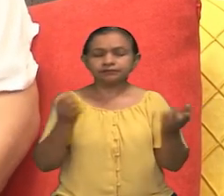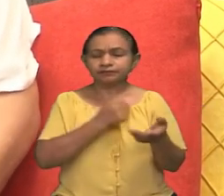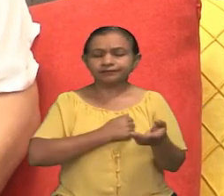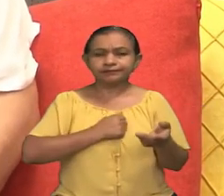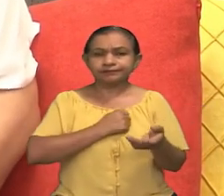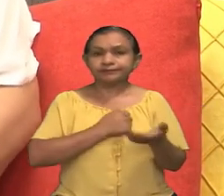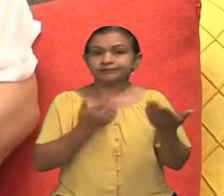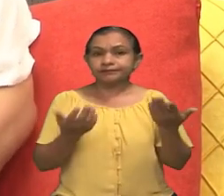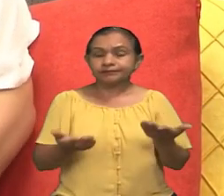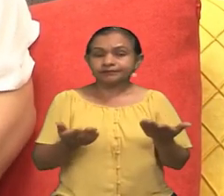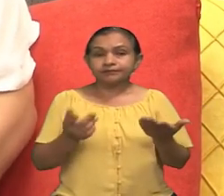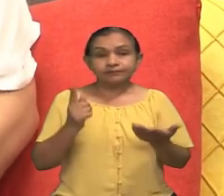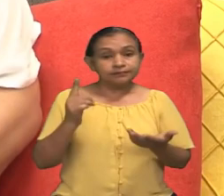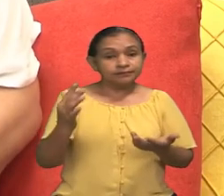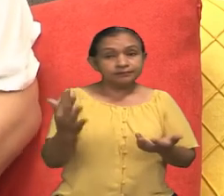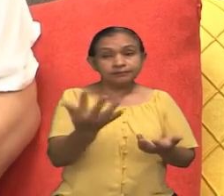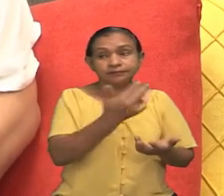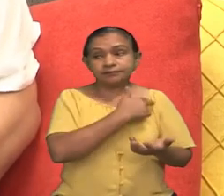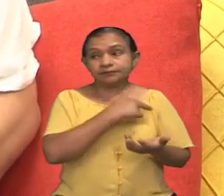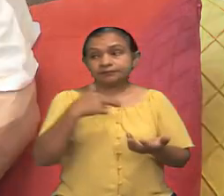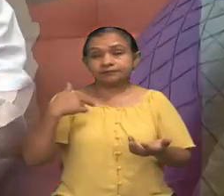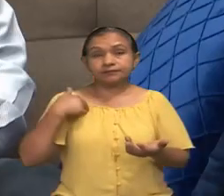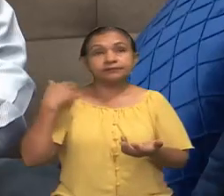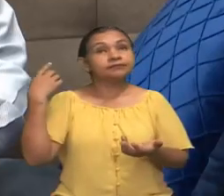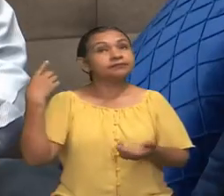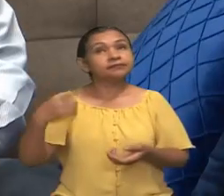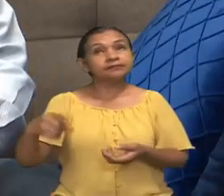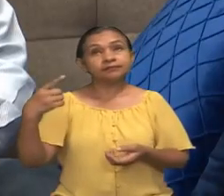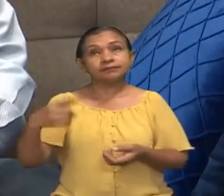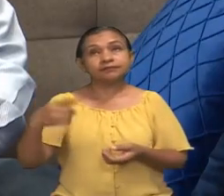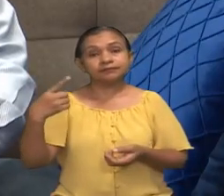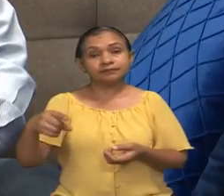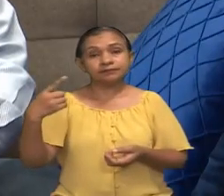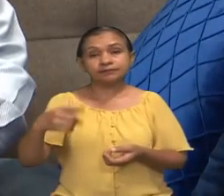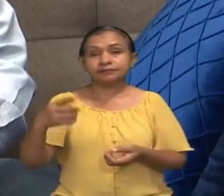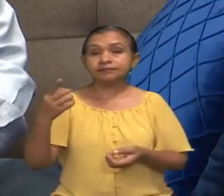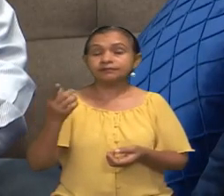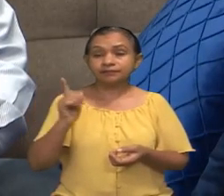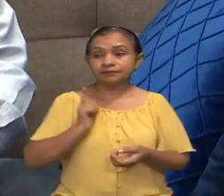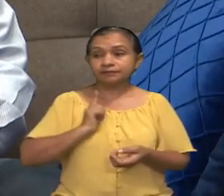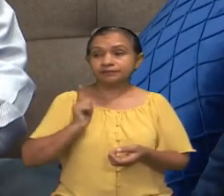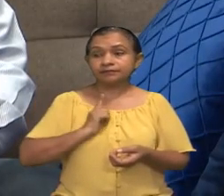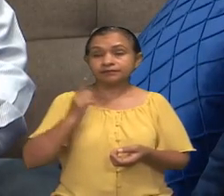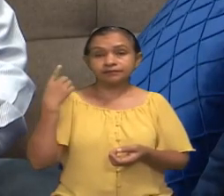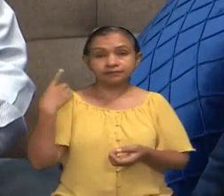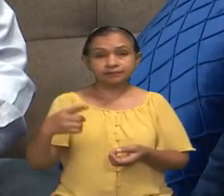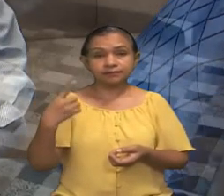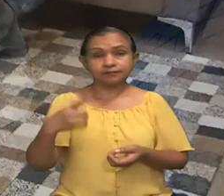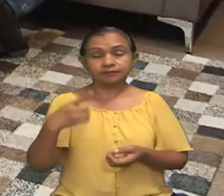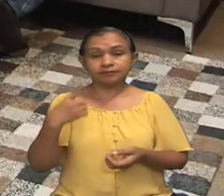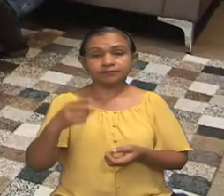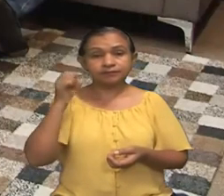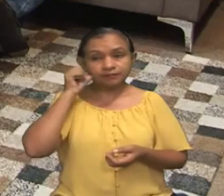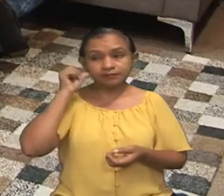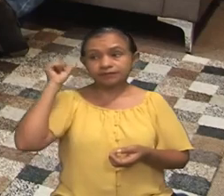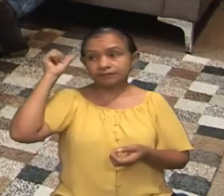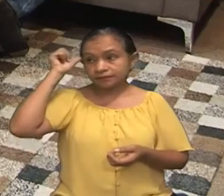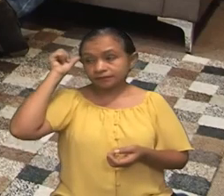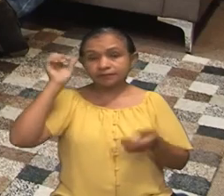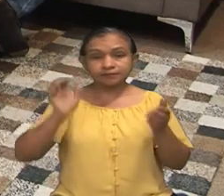Entonces, nosotros, con la restitución de derechos, para garantizar la restitución de derechos de estos adultos